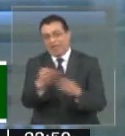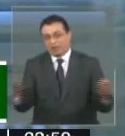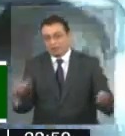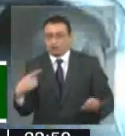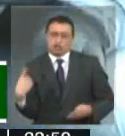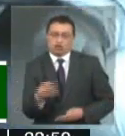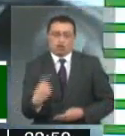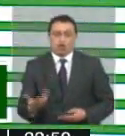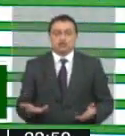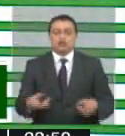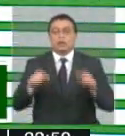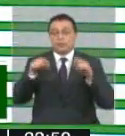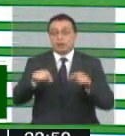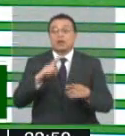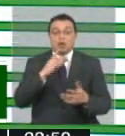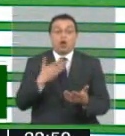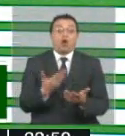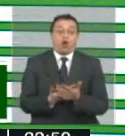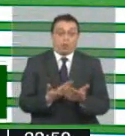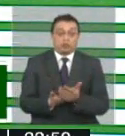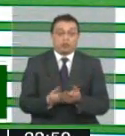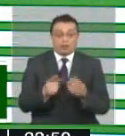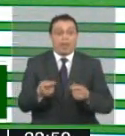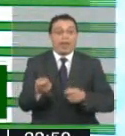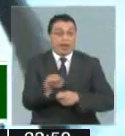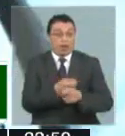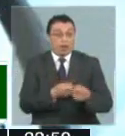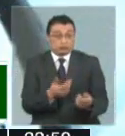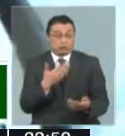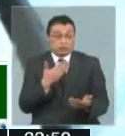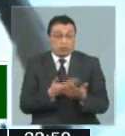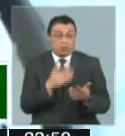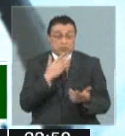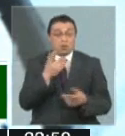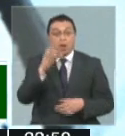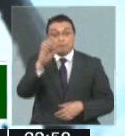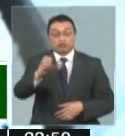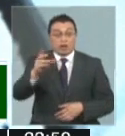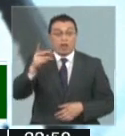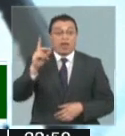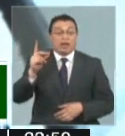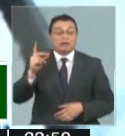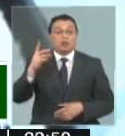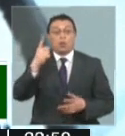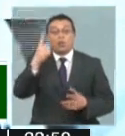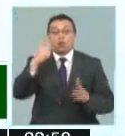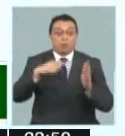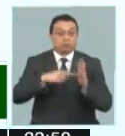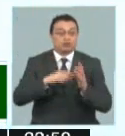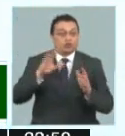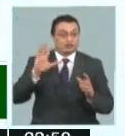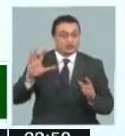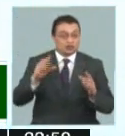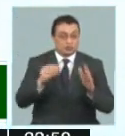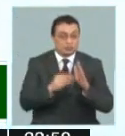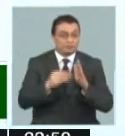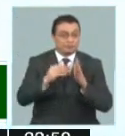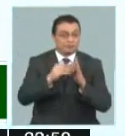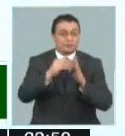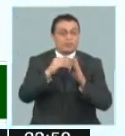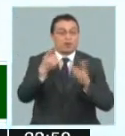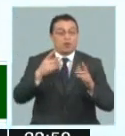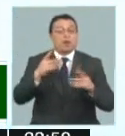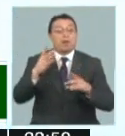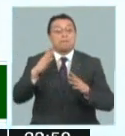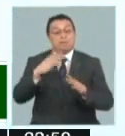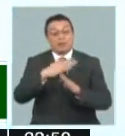como una gran oportunidad también de negocios, porque cada persona en situación de discapacidad en promedio es 1.5, porque en general por lo menos la mitad de